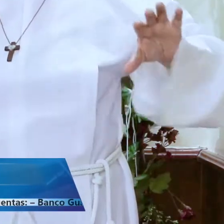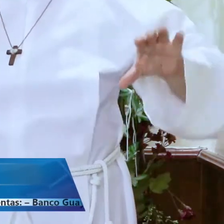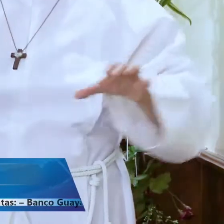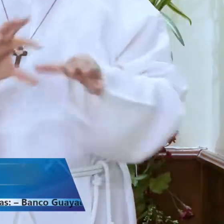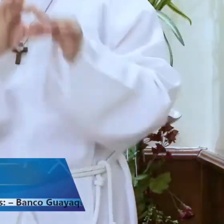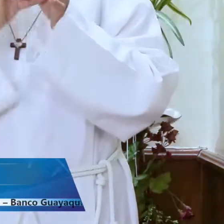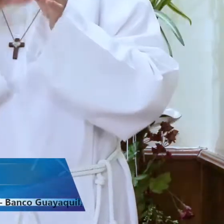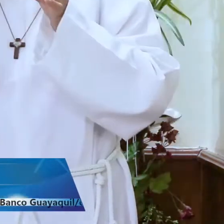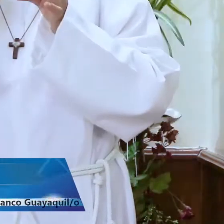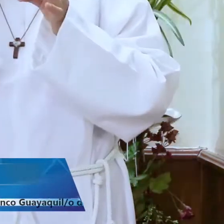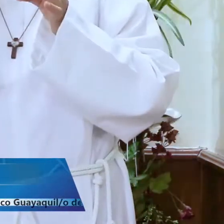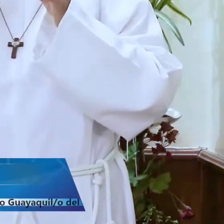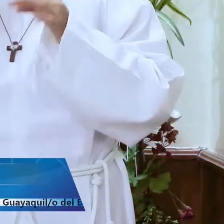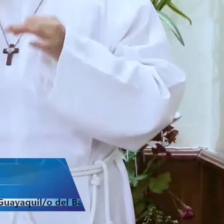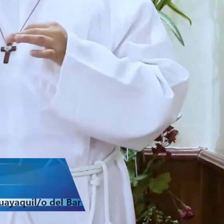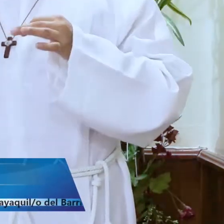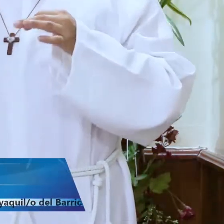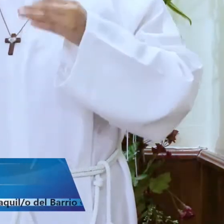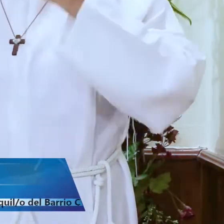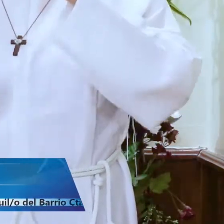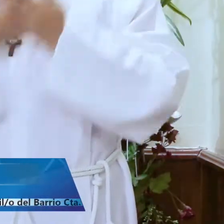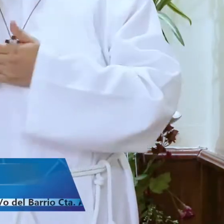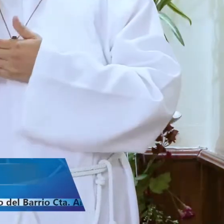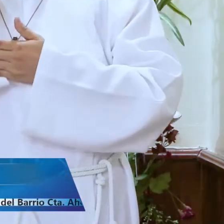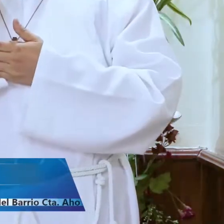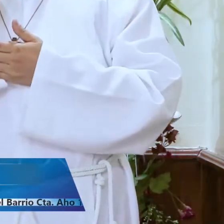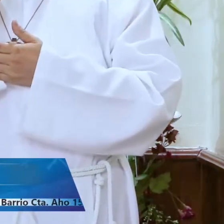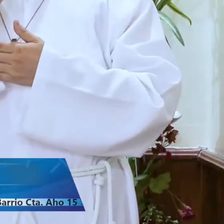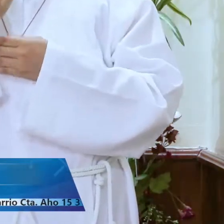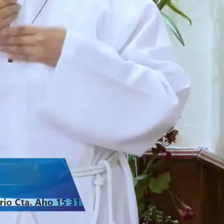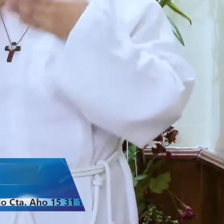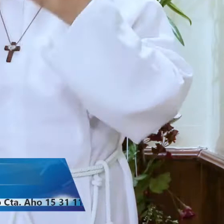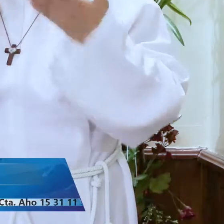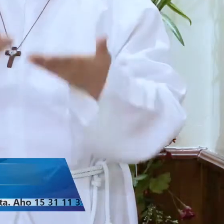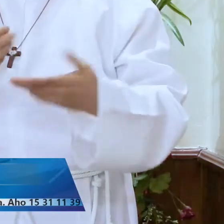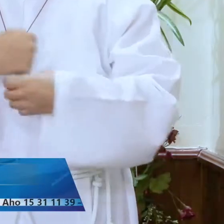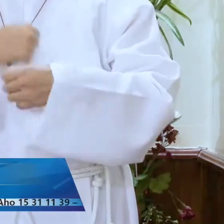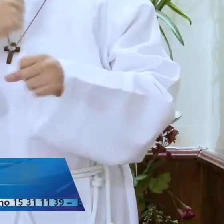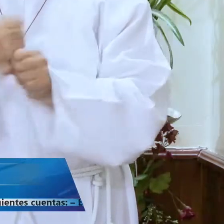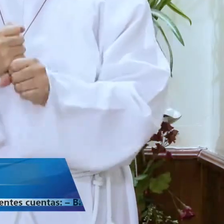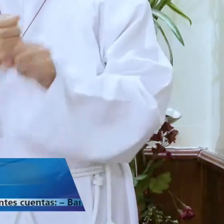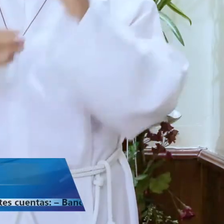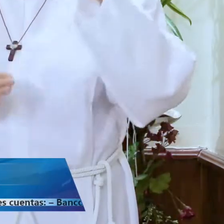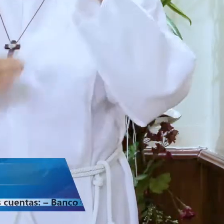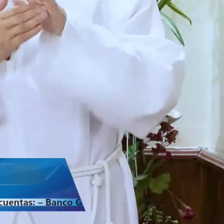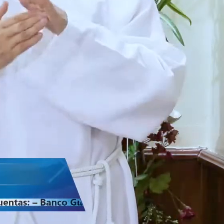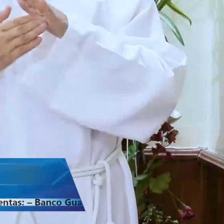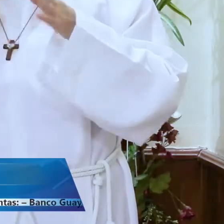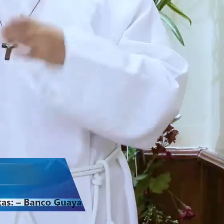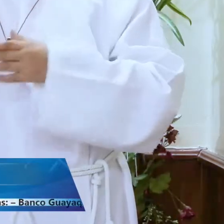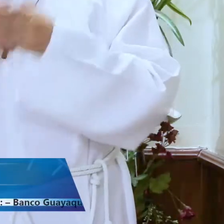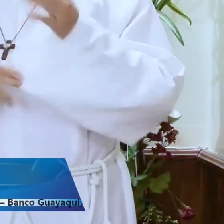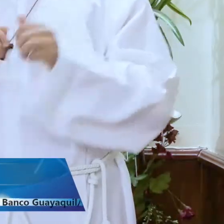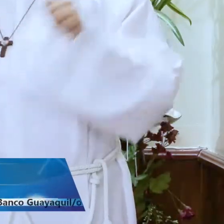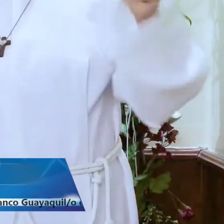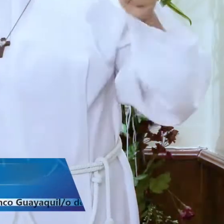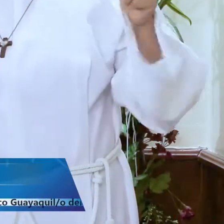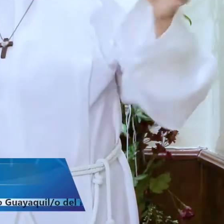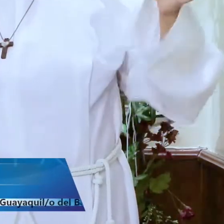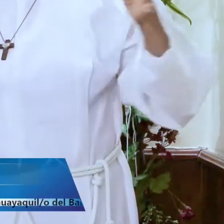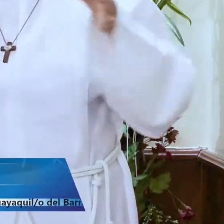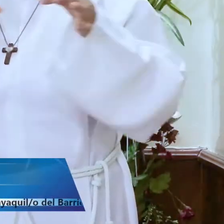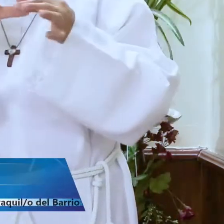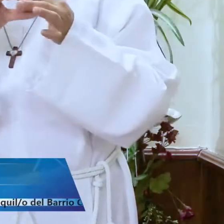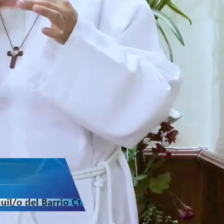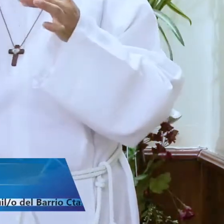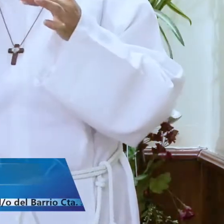solo hombre nuevo estableciendo la paz y para reconciliar a ambos hechos un